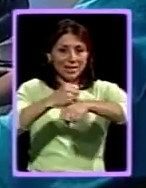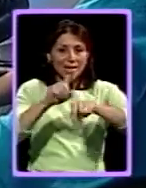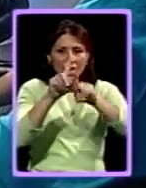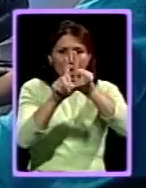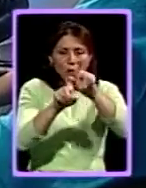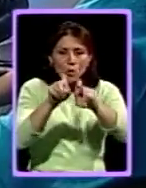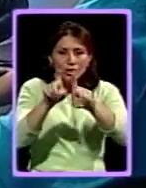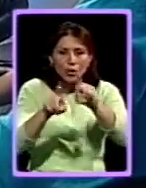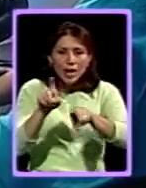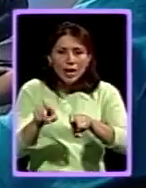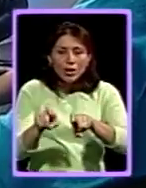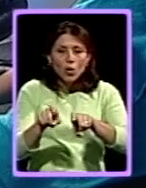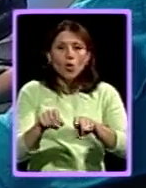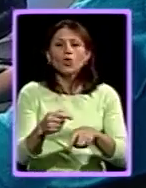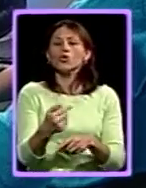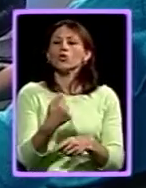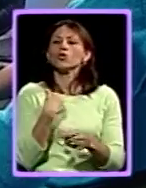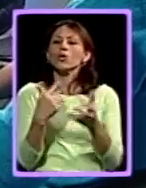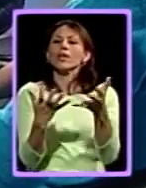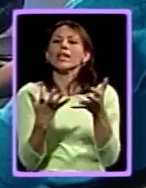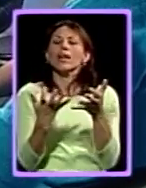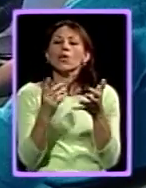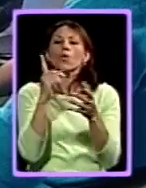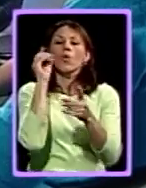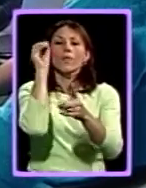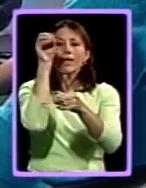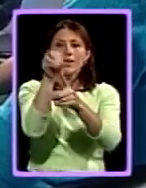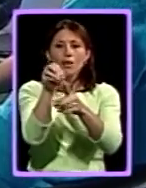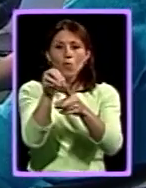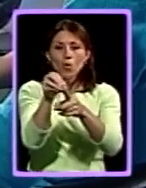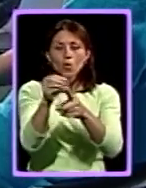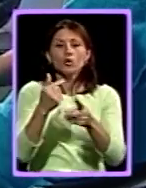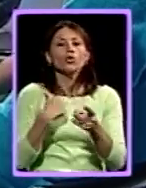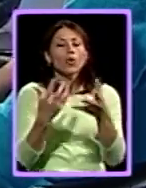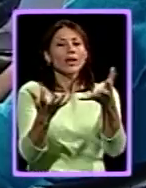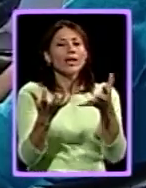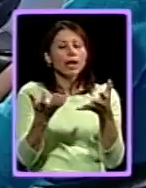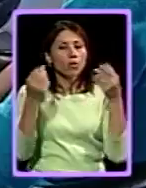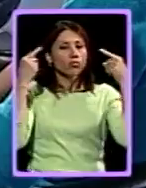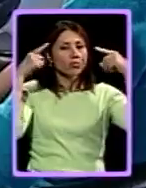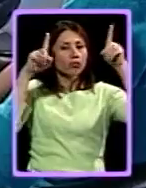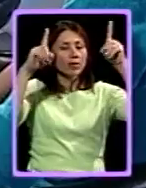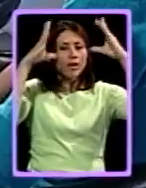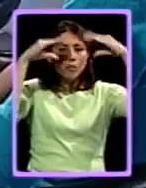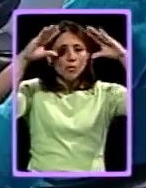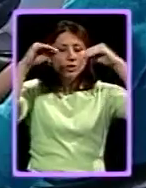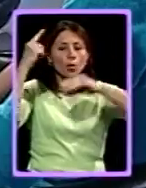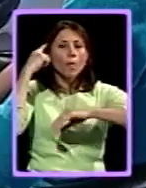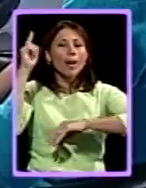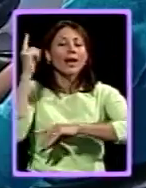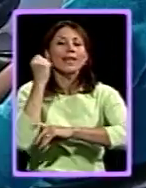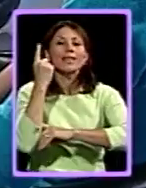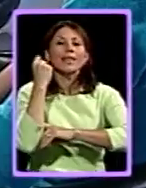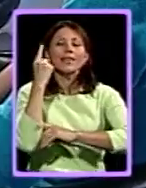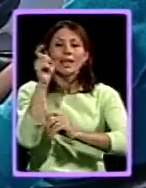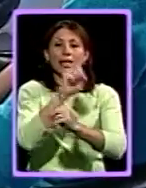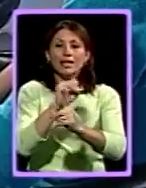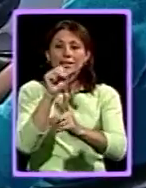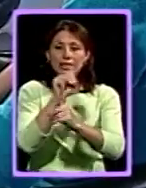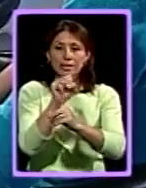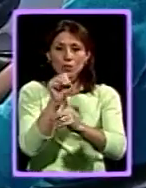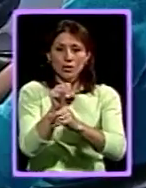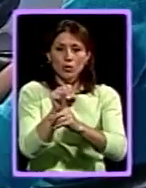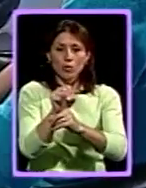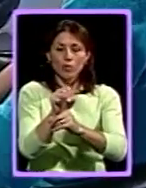unos objetivos, o sea, uno quiere obtener determinado tipo de información para comprender bien cuál es el estado de la situación y el movimiento. Por